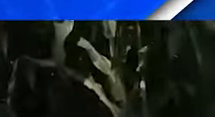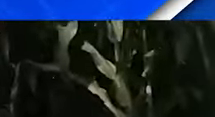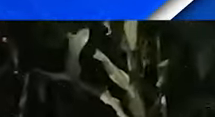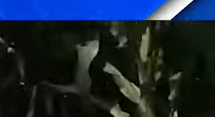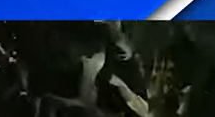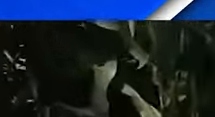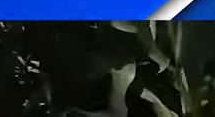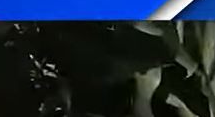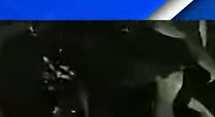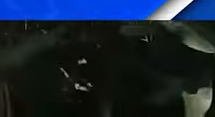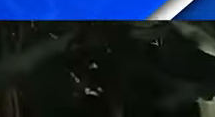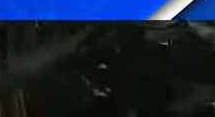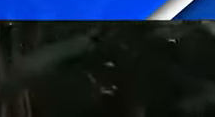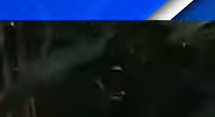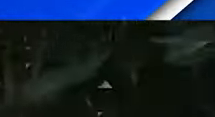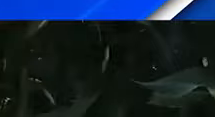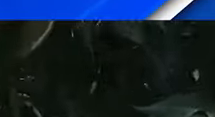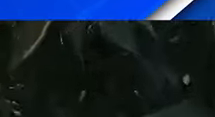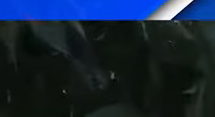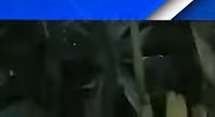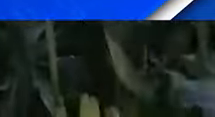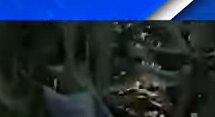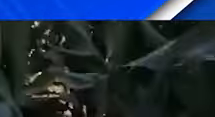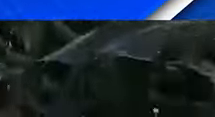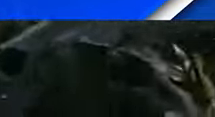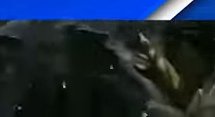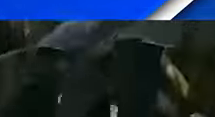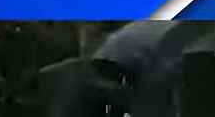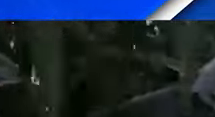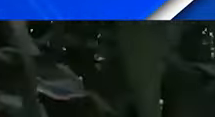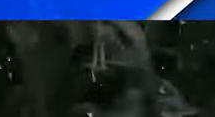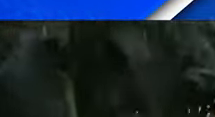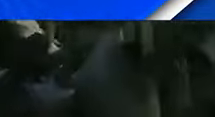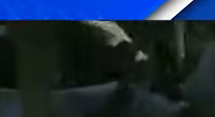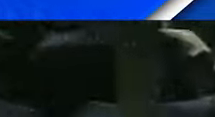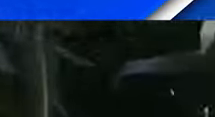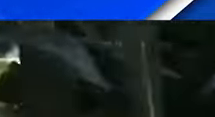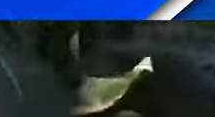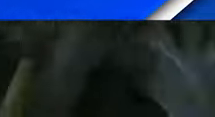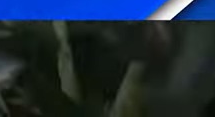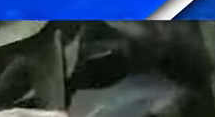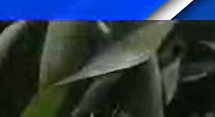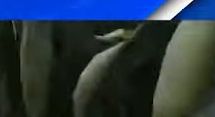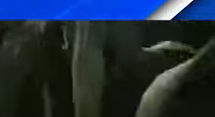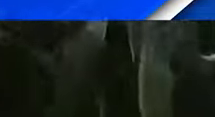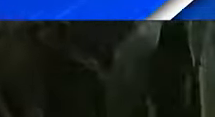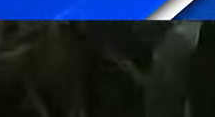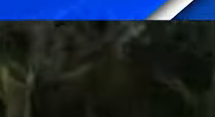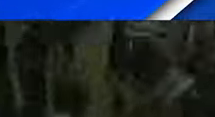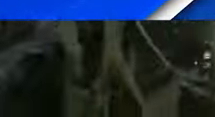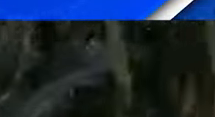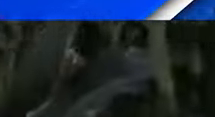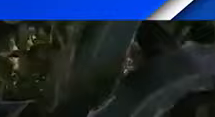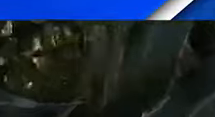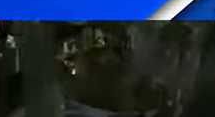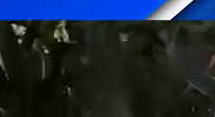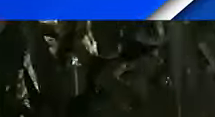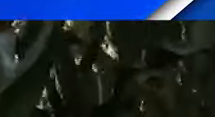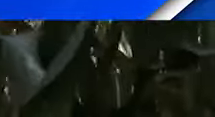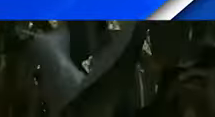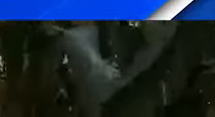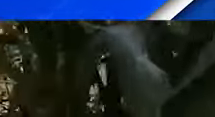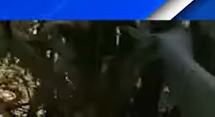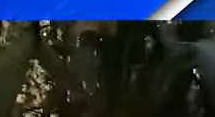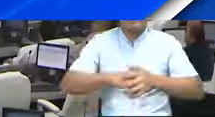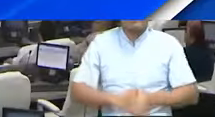estrategias socioproductivas que han influenciado crecimiento y exportación, así como la producción. Grano